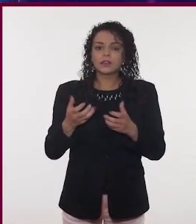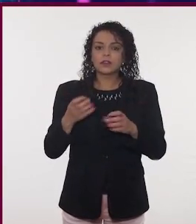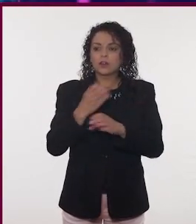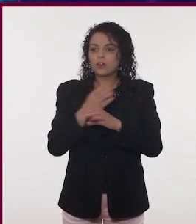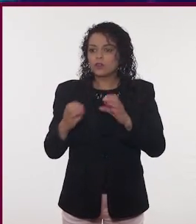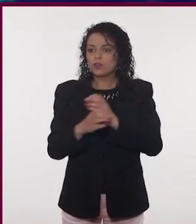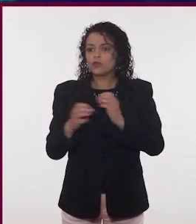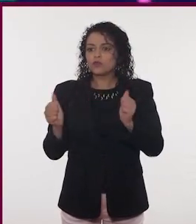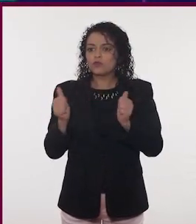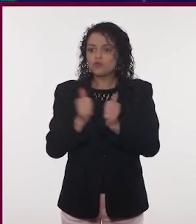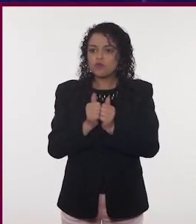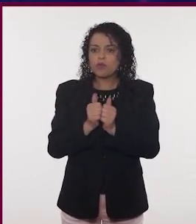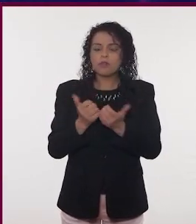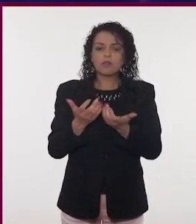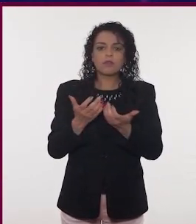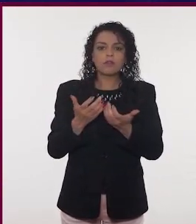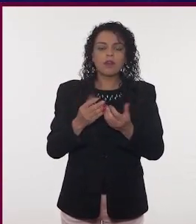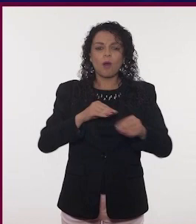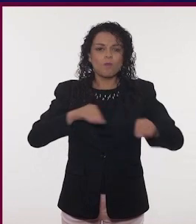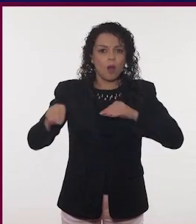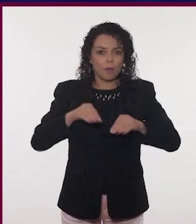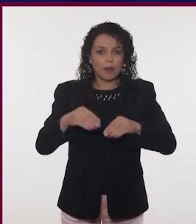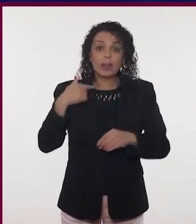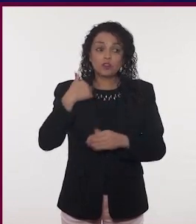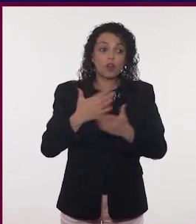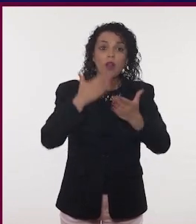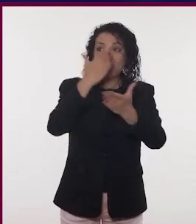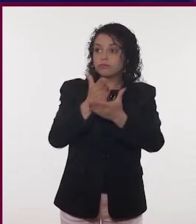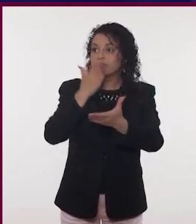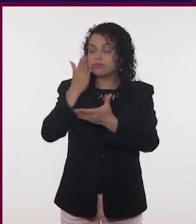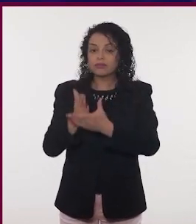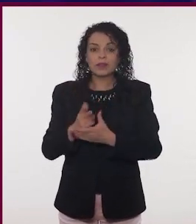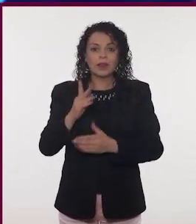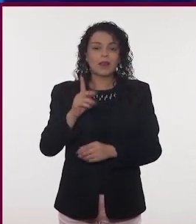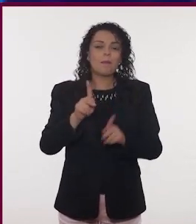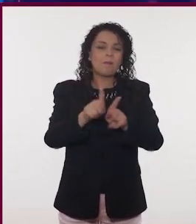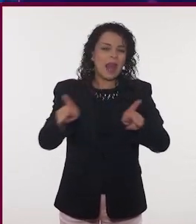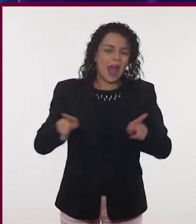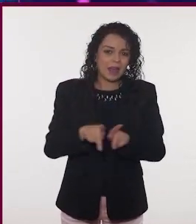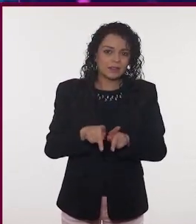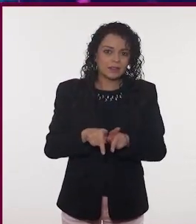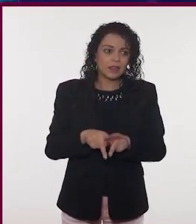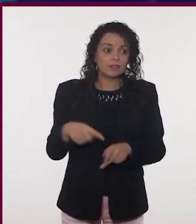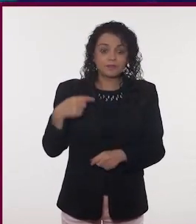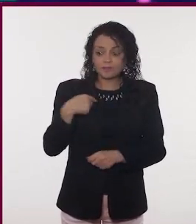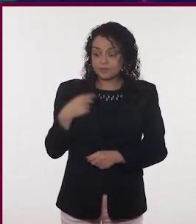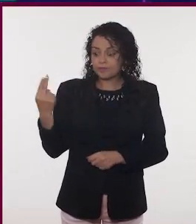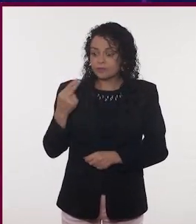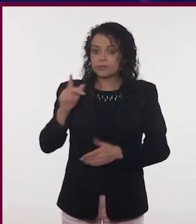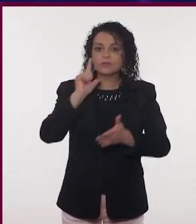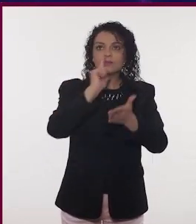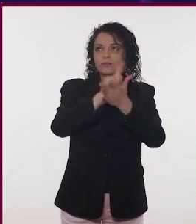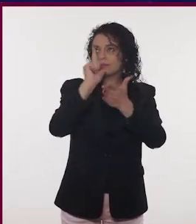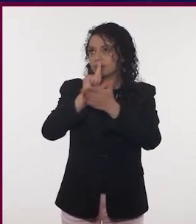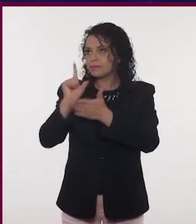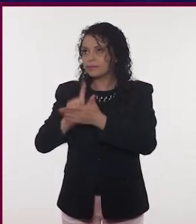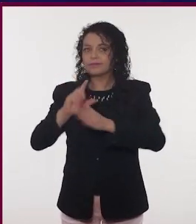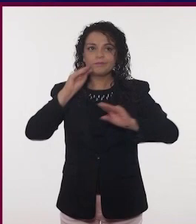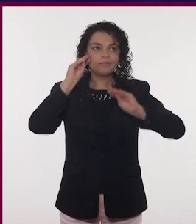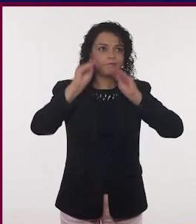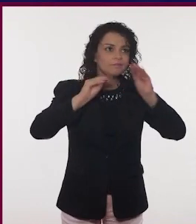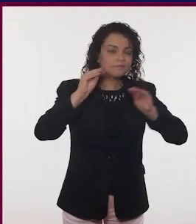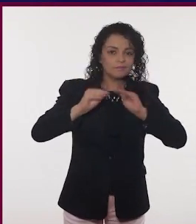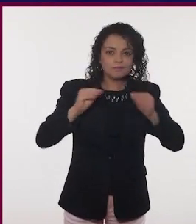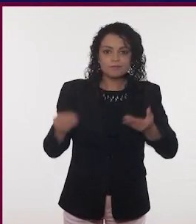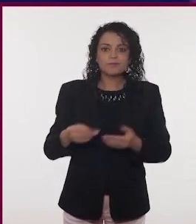tenía que ir a las plazas y prácticamente la empresa era yo, porque yo tenía que limpiar los kioscos, actualizarlos, llegar y hacer